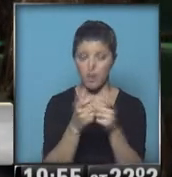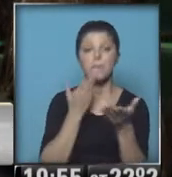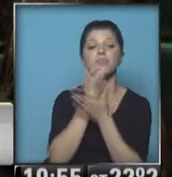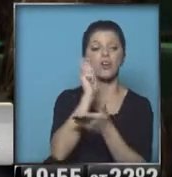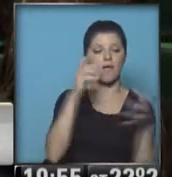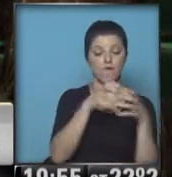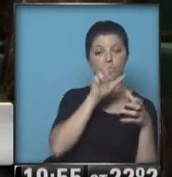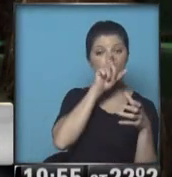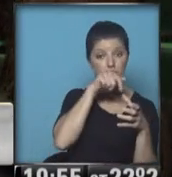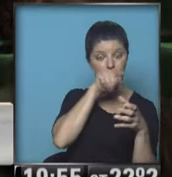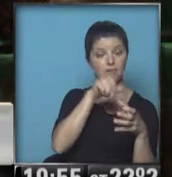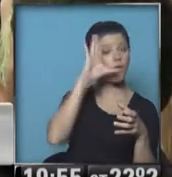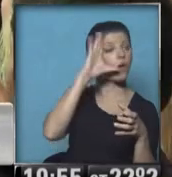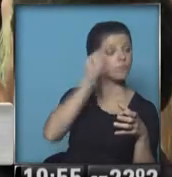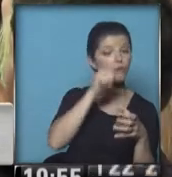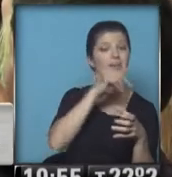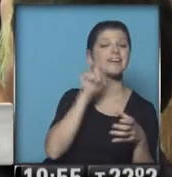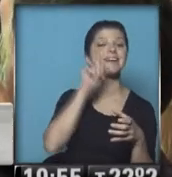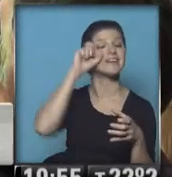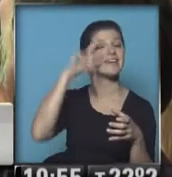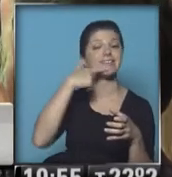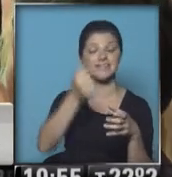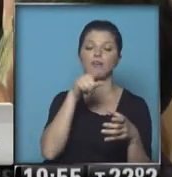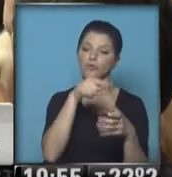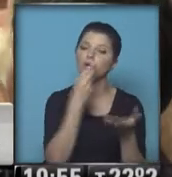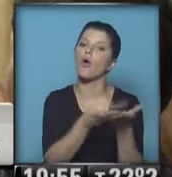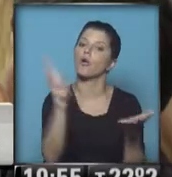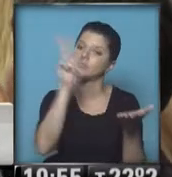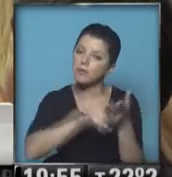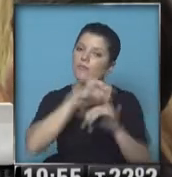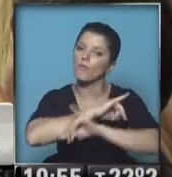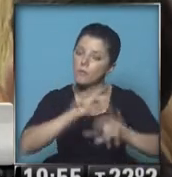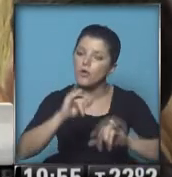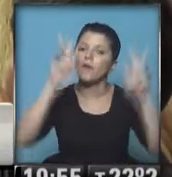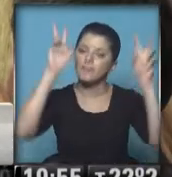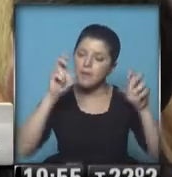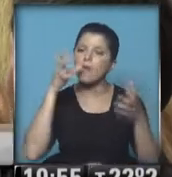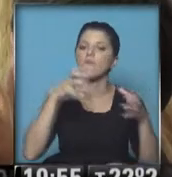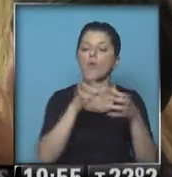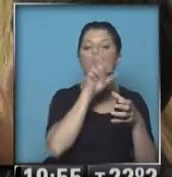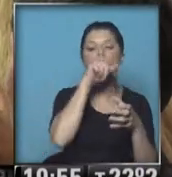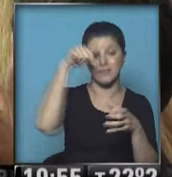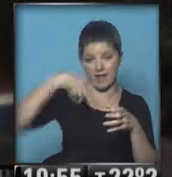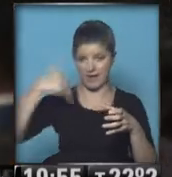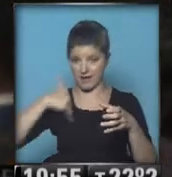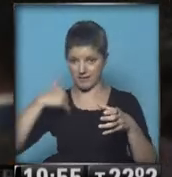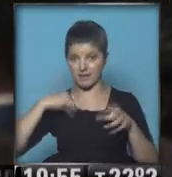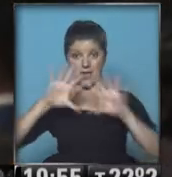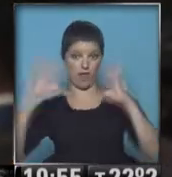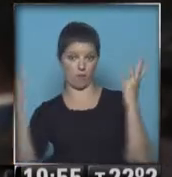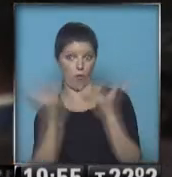fondos buitre por el juez Tomás Gries. Así que vuelve a ser noticia el tema de los fondos buitre en nuestro país y en el